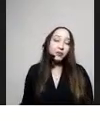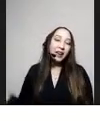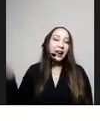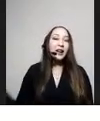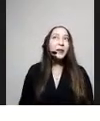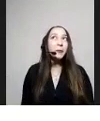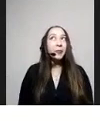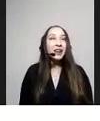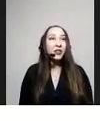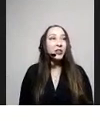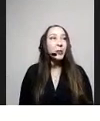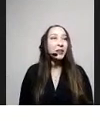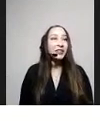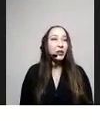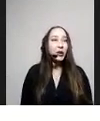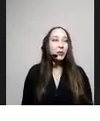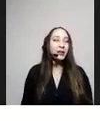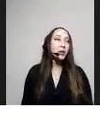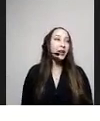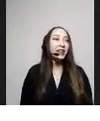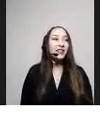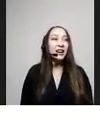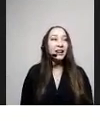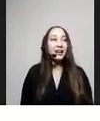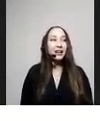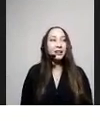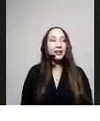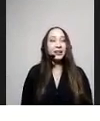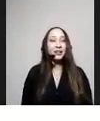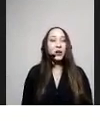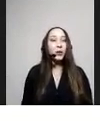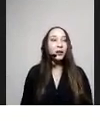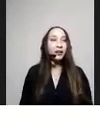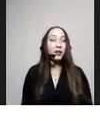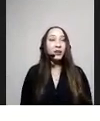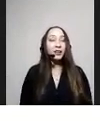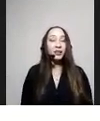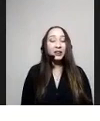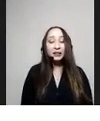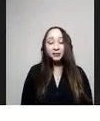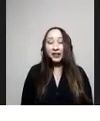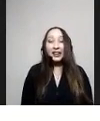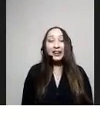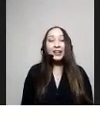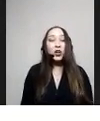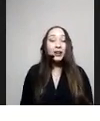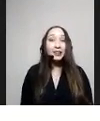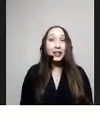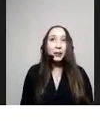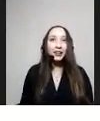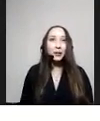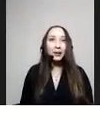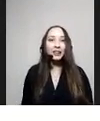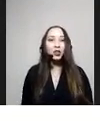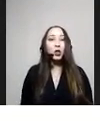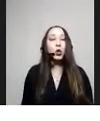Bueno, ya Rocío me presentó, como les dije, mi nombre es Carelis Vargas, trabajo en GDO Internacional y el día de hoy quisiera